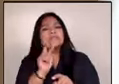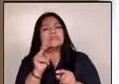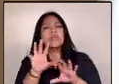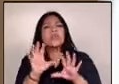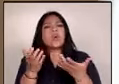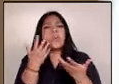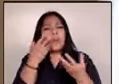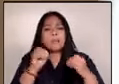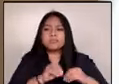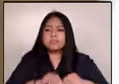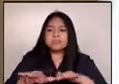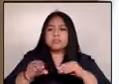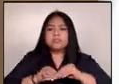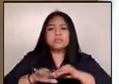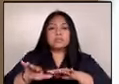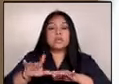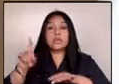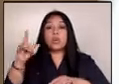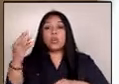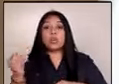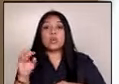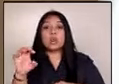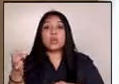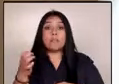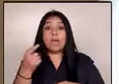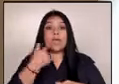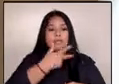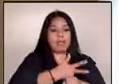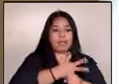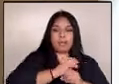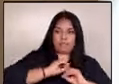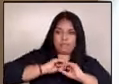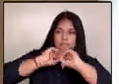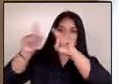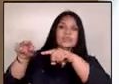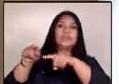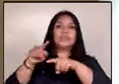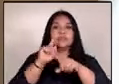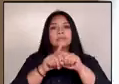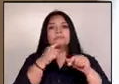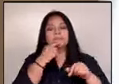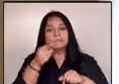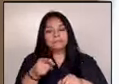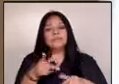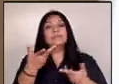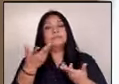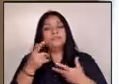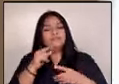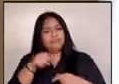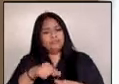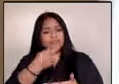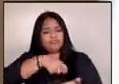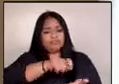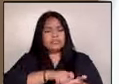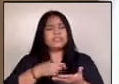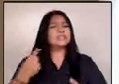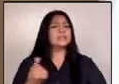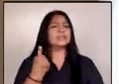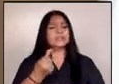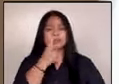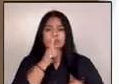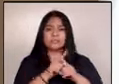nuestro comercio hacia la Unión Europea la firma de este mecanismo marca un hito importante en nuestra relación y refuerza